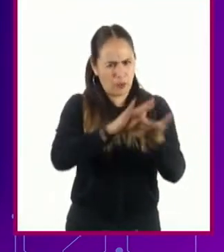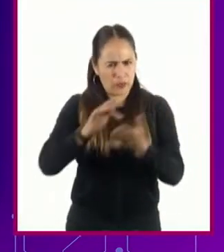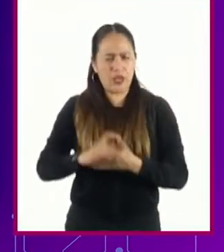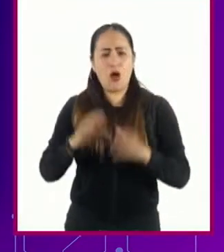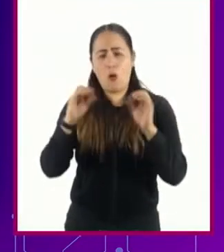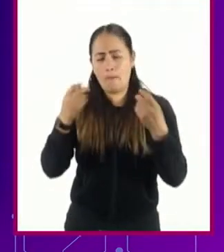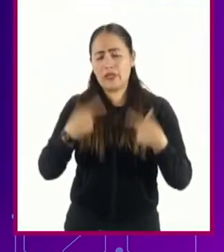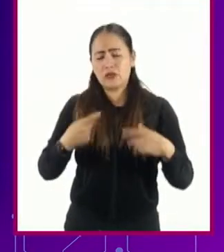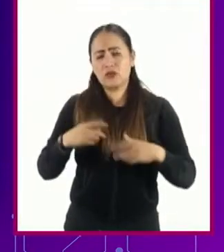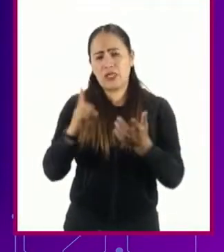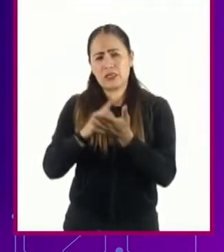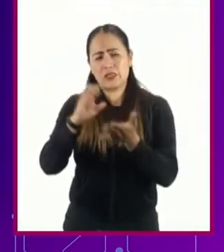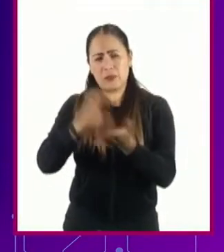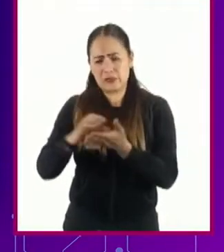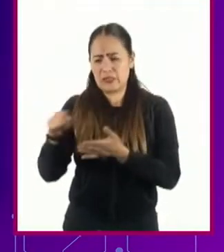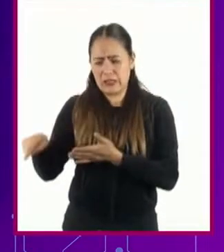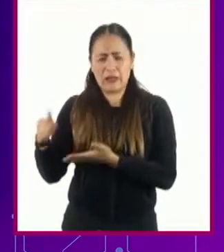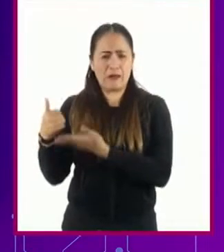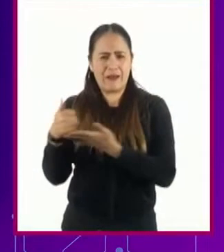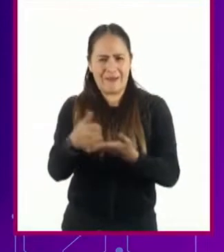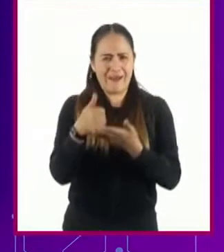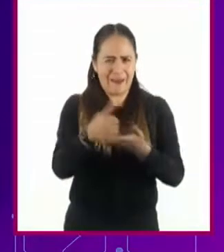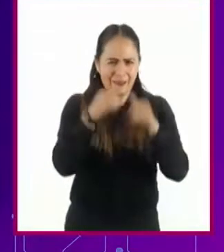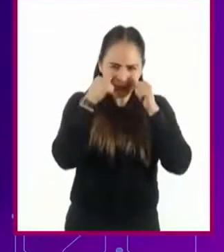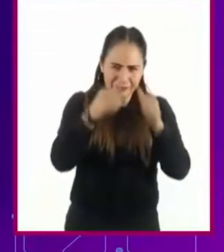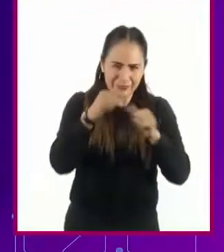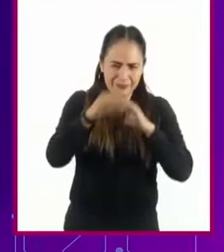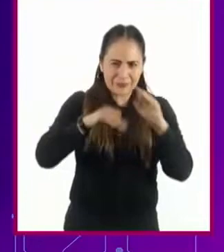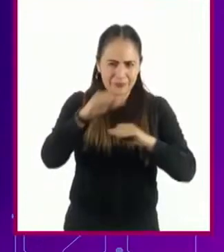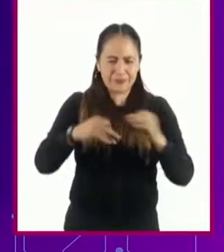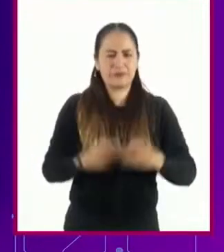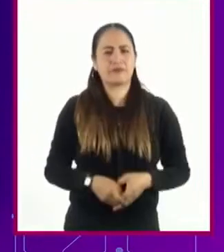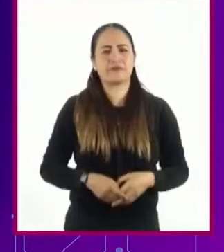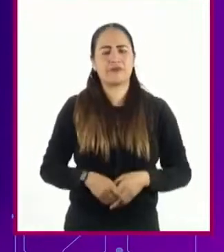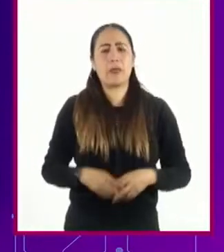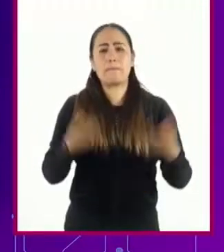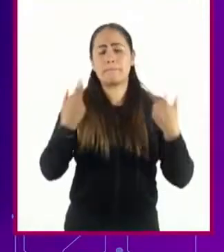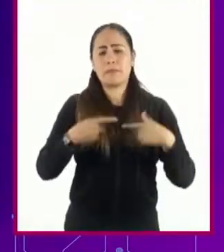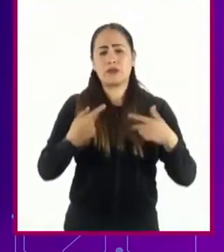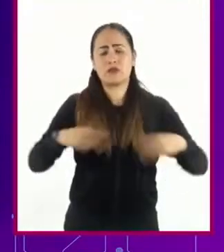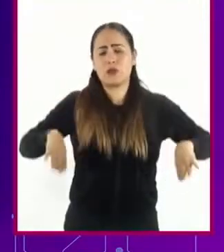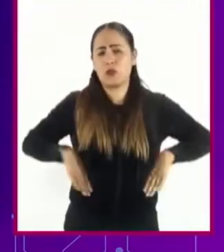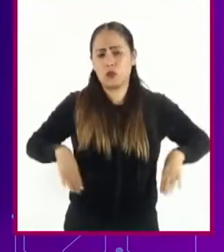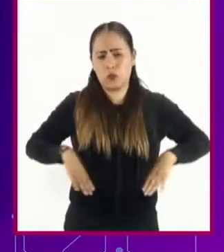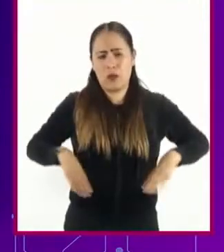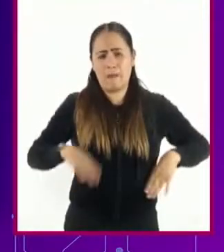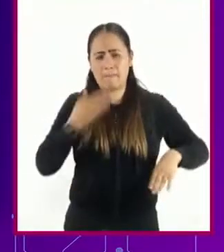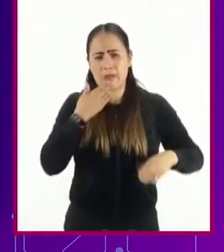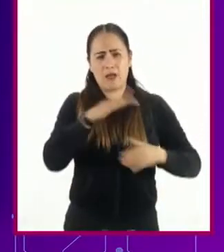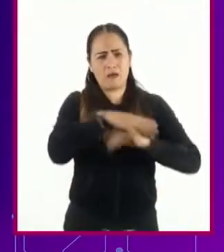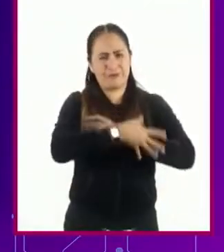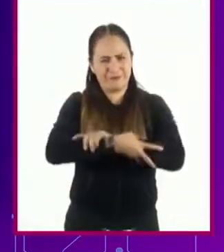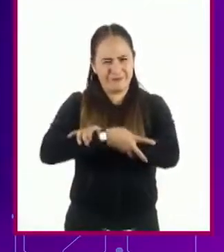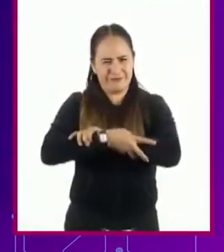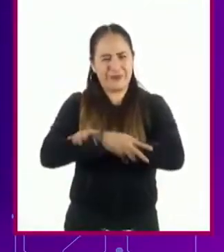necesidad, una discapacidad, cuando lo necesita. Para mí, una persona solidaria es aquella que cuida y respeta el medio